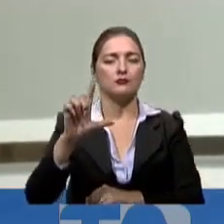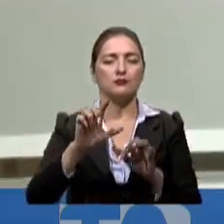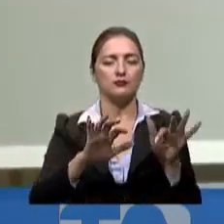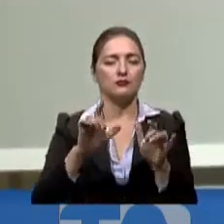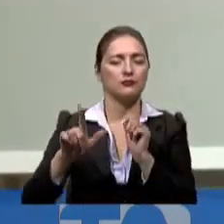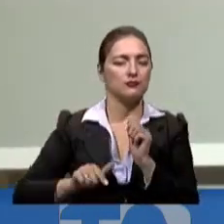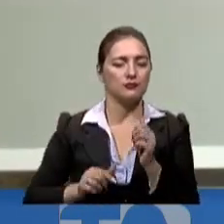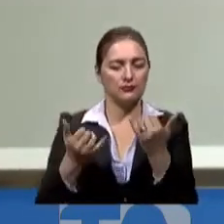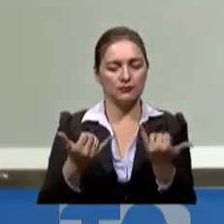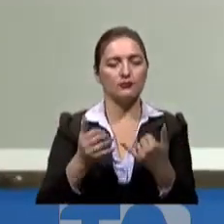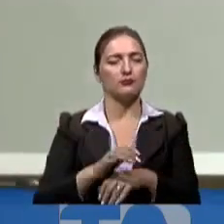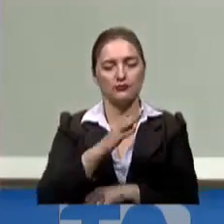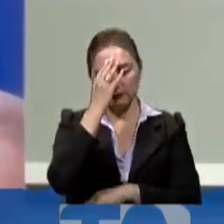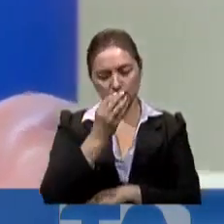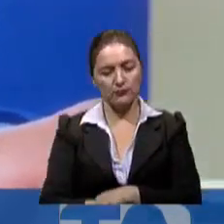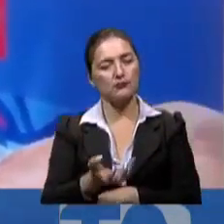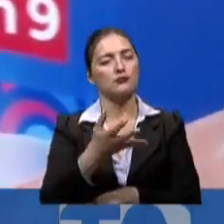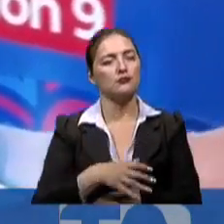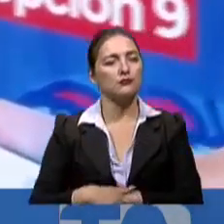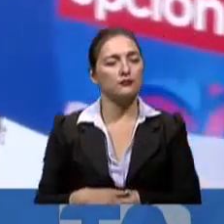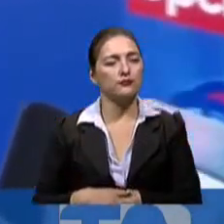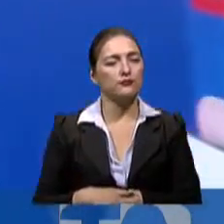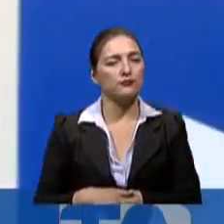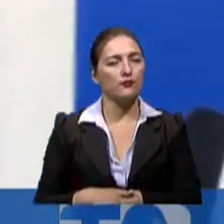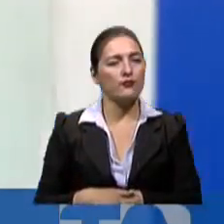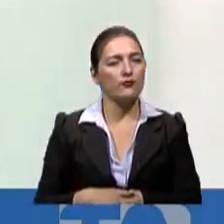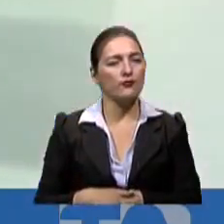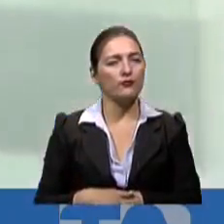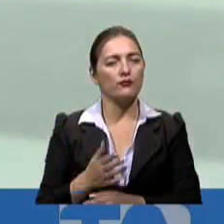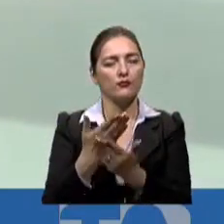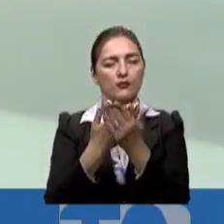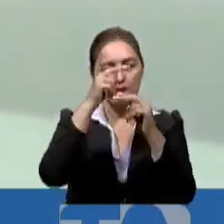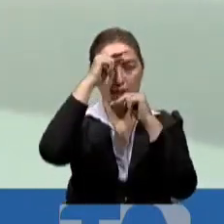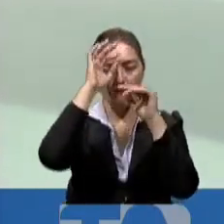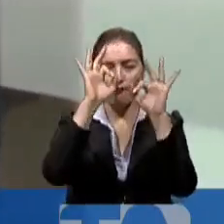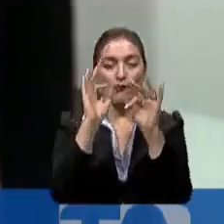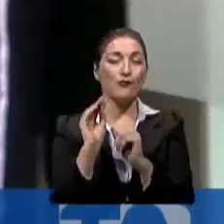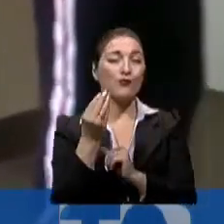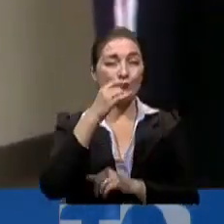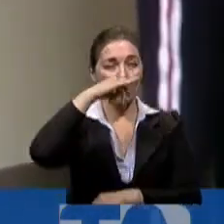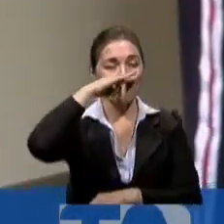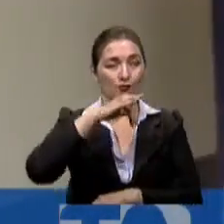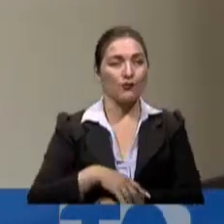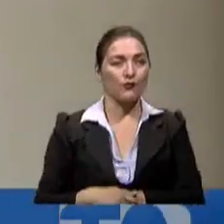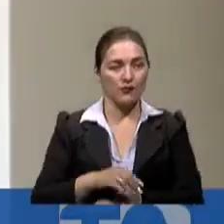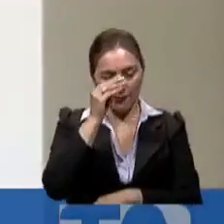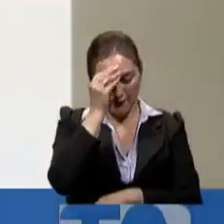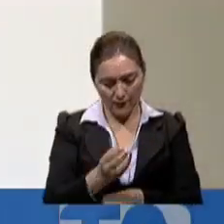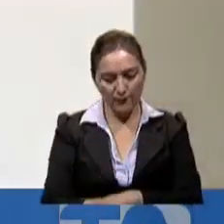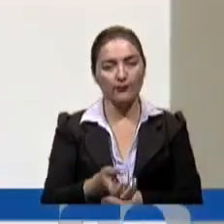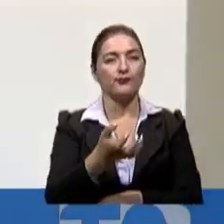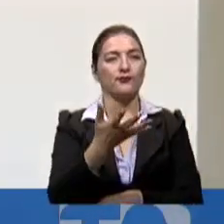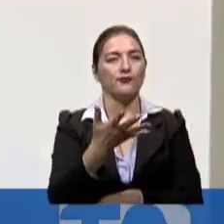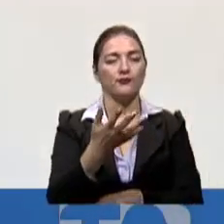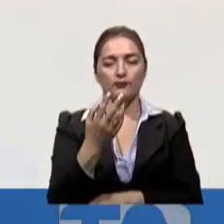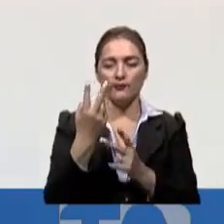actualmente Marisol cómo le va muy buenos días esta iniciativa una buena noticia para jóvenes y niños Así es Buenos días gracias